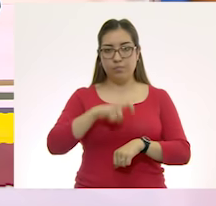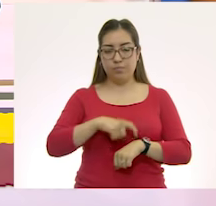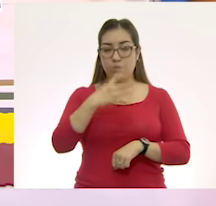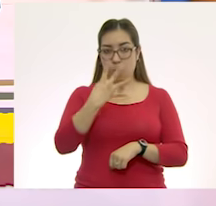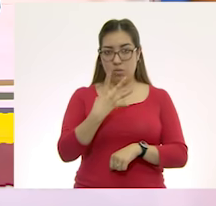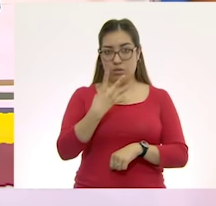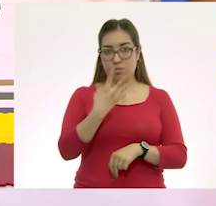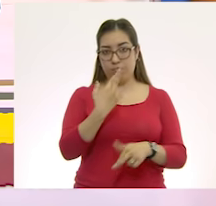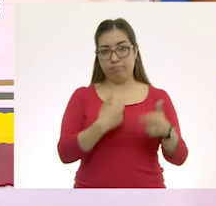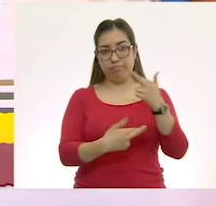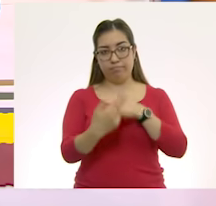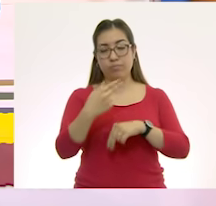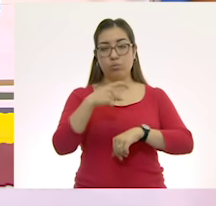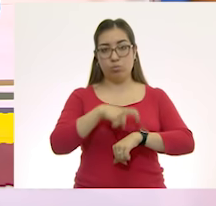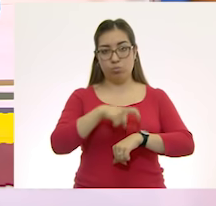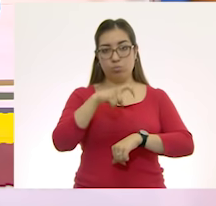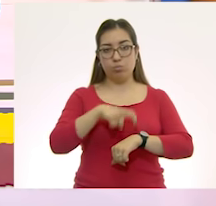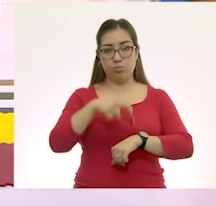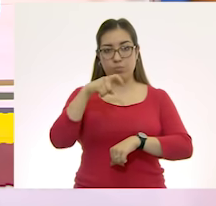1, 2, 3, 4. Y regresamos en 4.